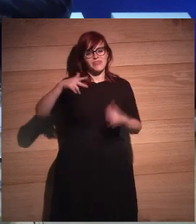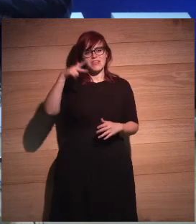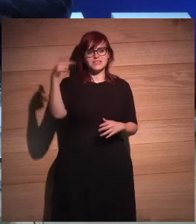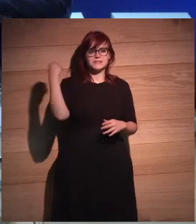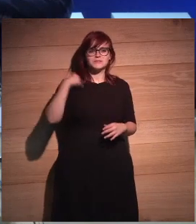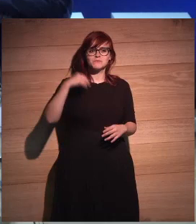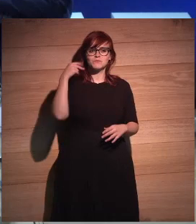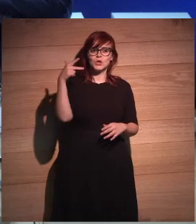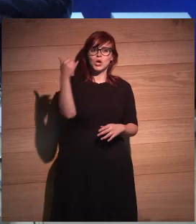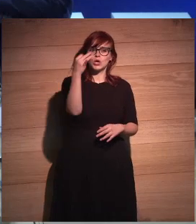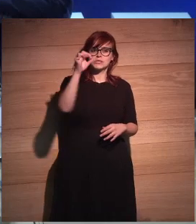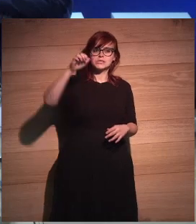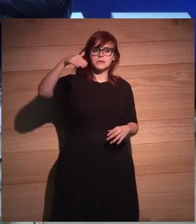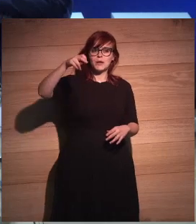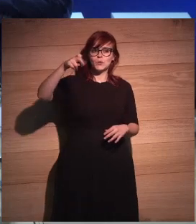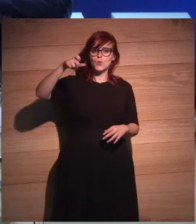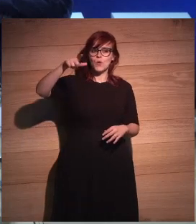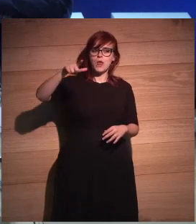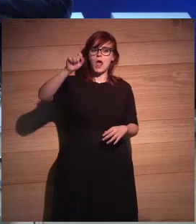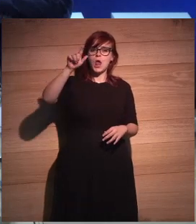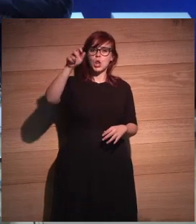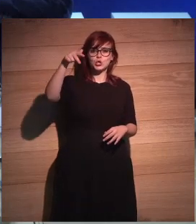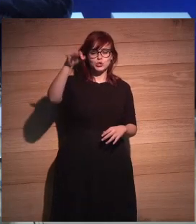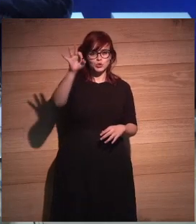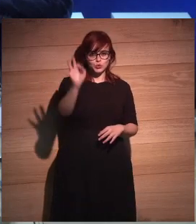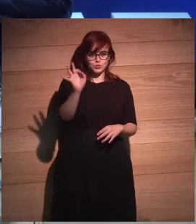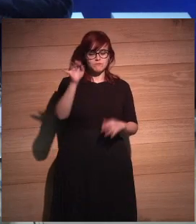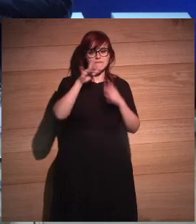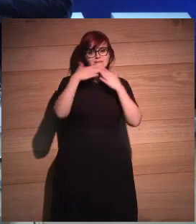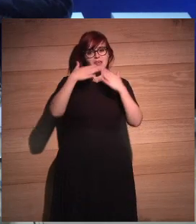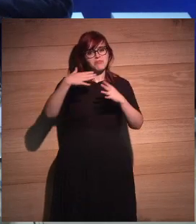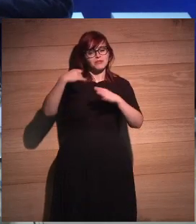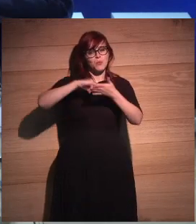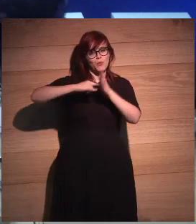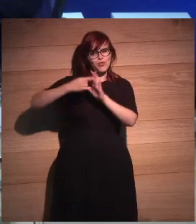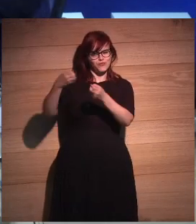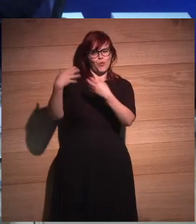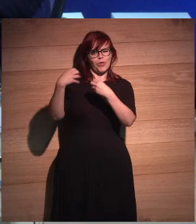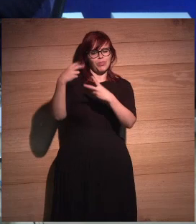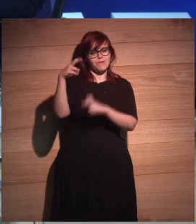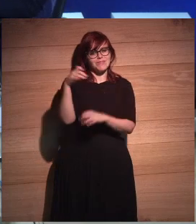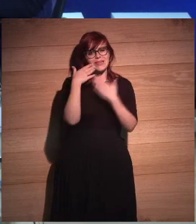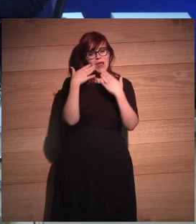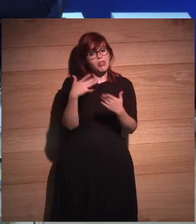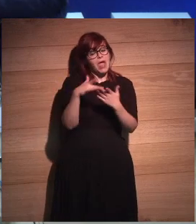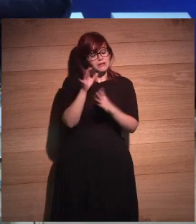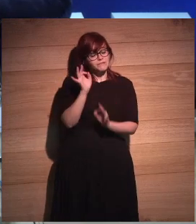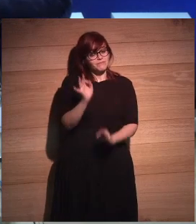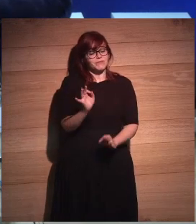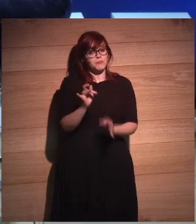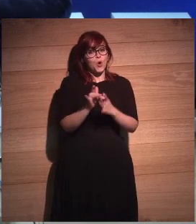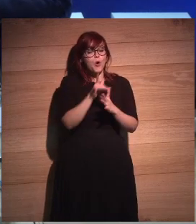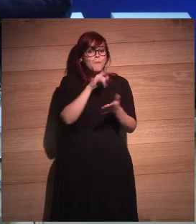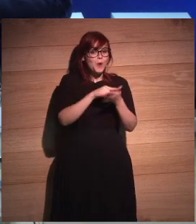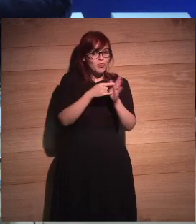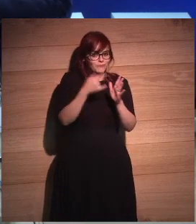Alonso, por habernos explicado vuestro proyecto y por la existencia del